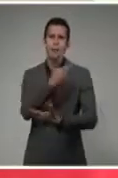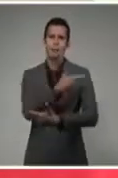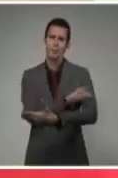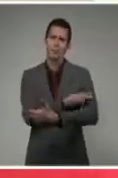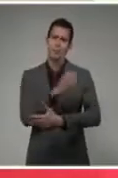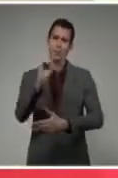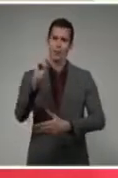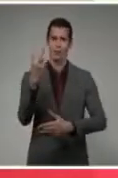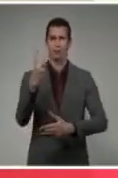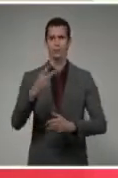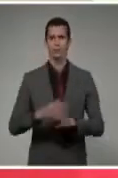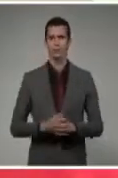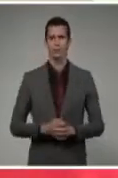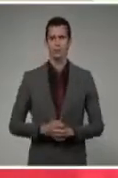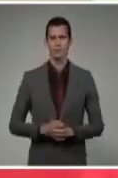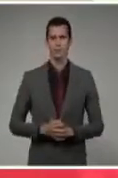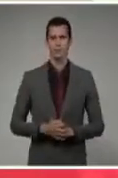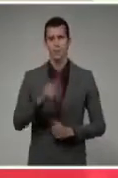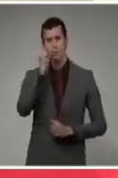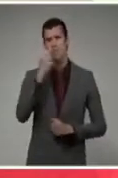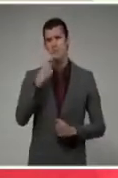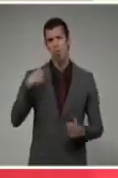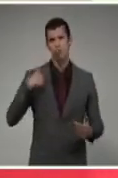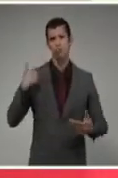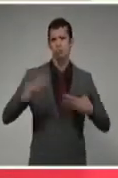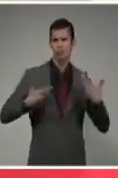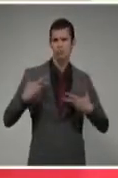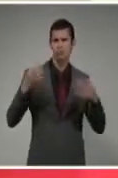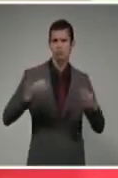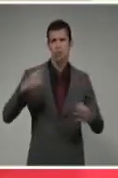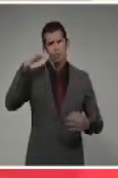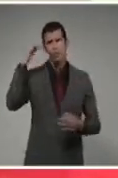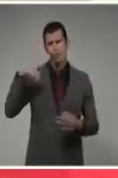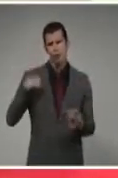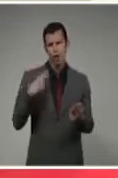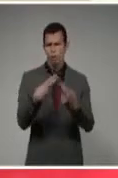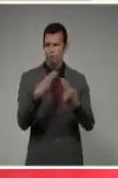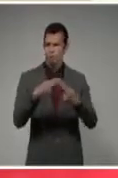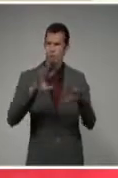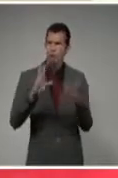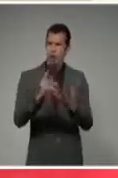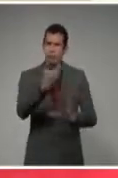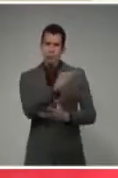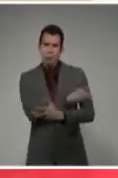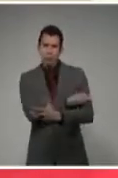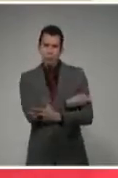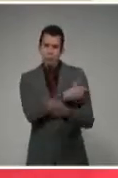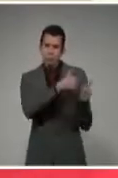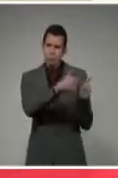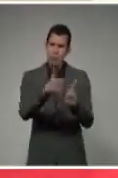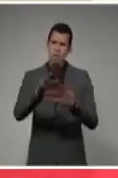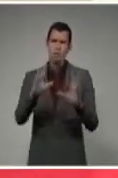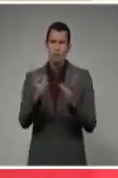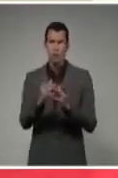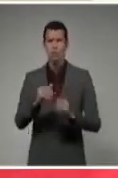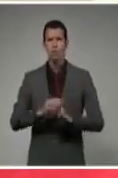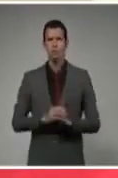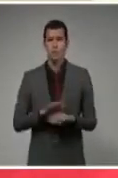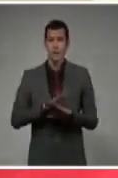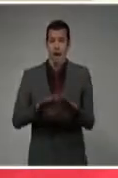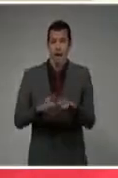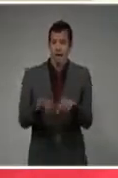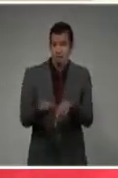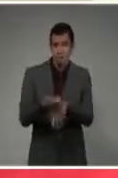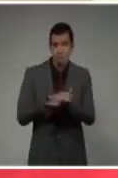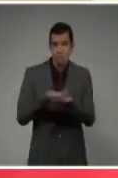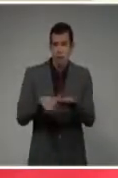ser parte de esta prueba y saber de que la prueba va a salir bien y que con esto la población ya completa puede vacunarse